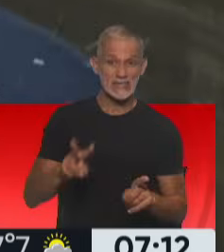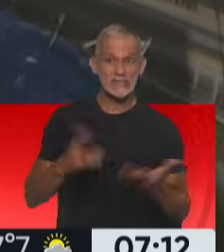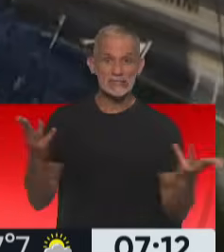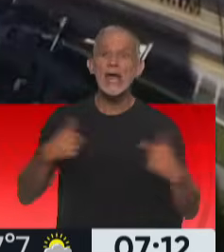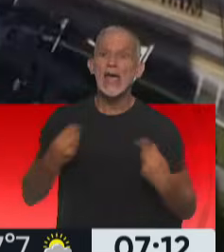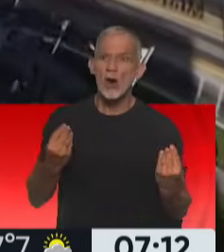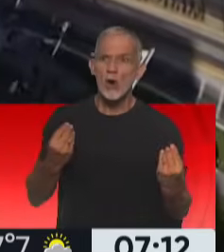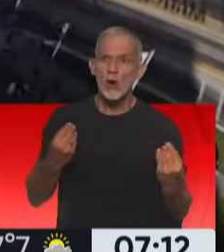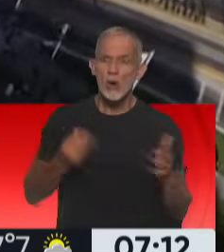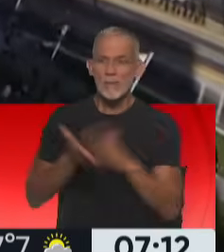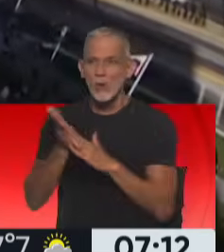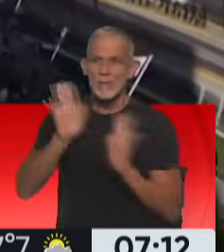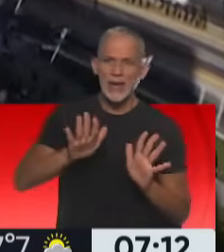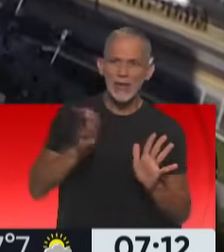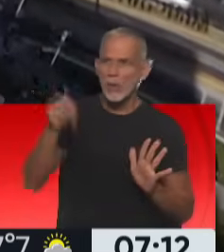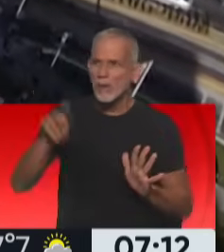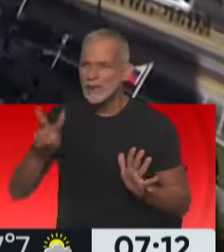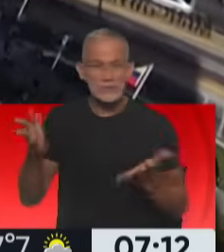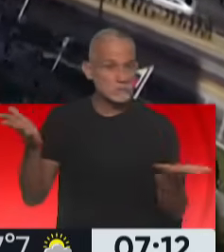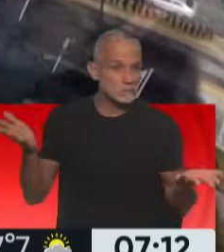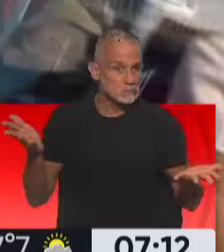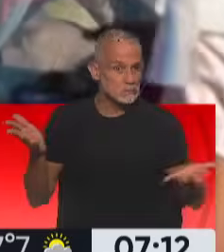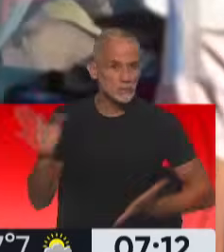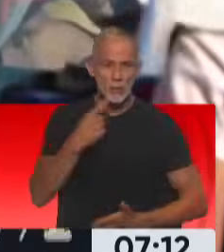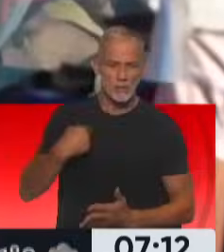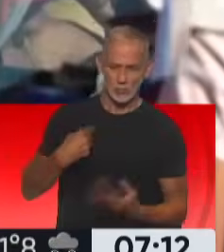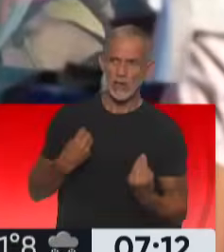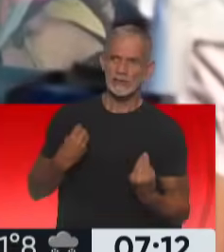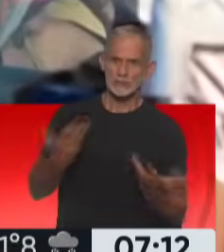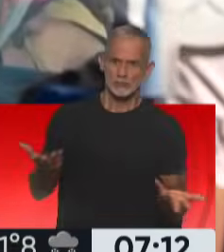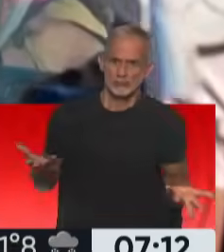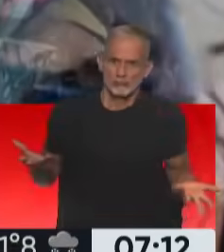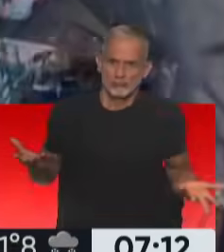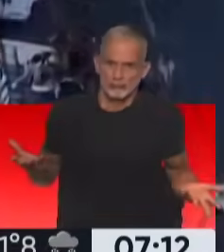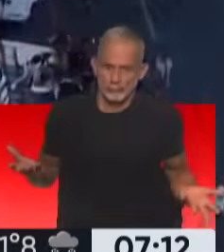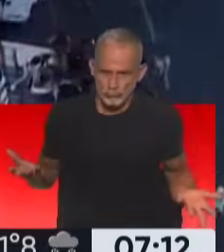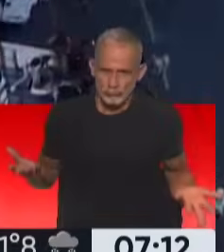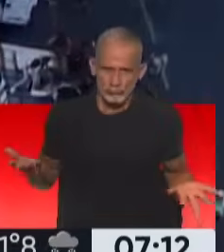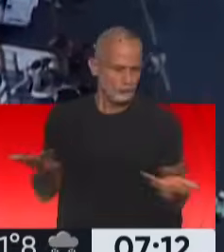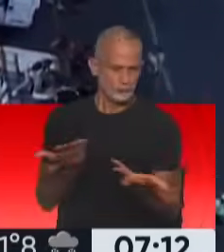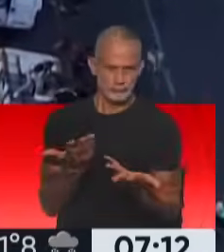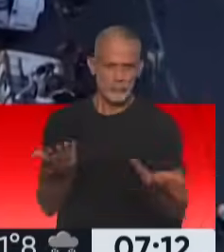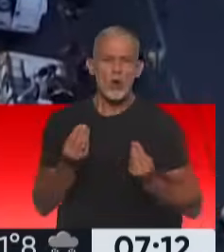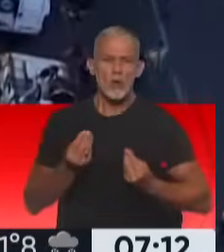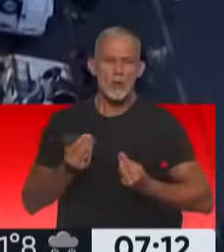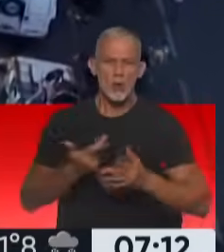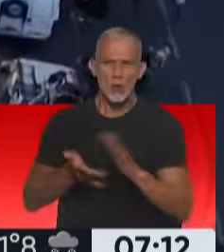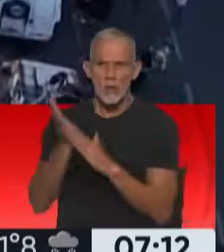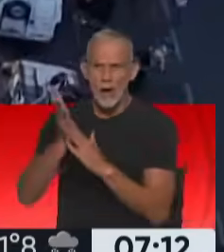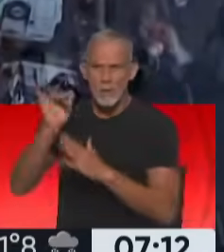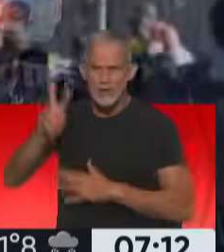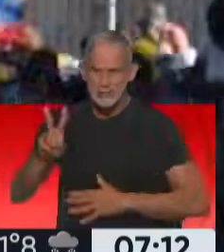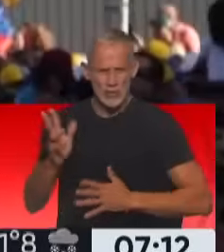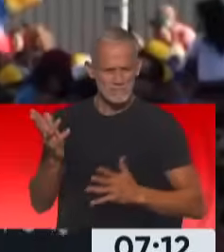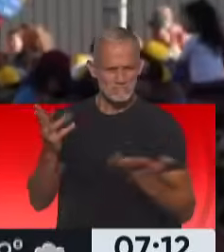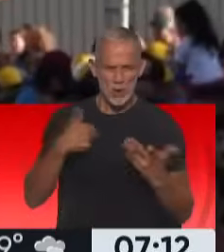hago ahora? ¿Me voy, me quedo? La gente que pregunta, ¿qué podemos hacer? ¿Cómo nos podemos ir o cómo